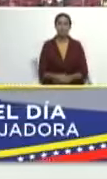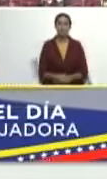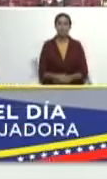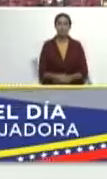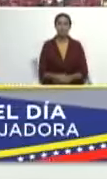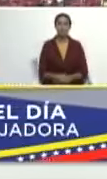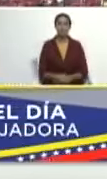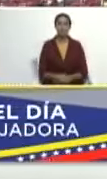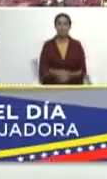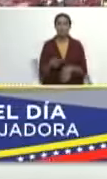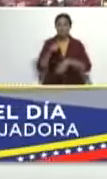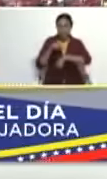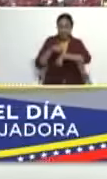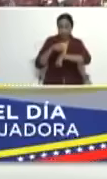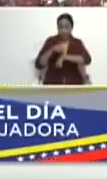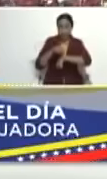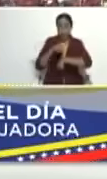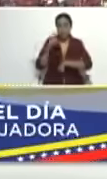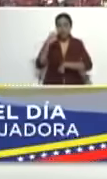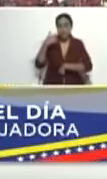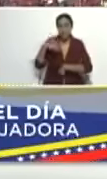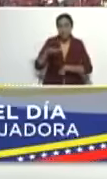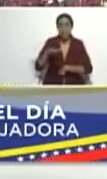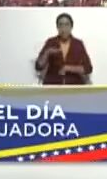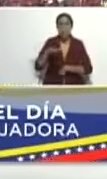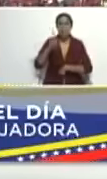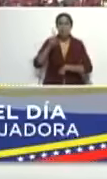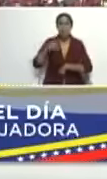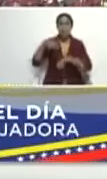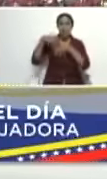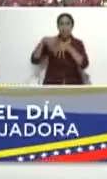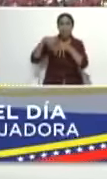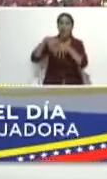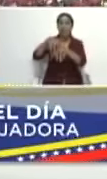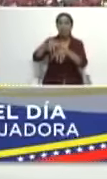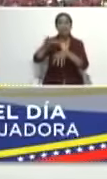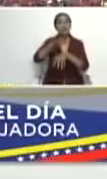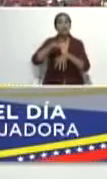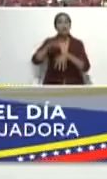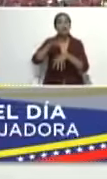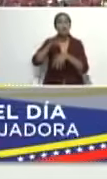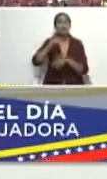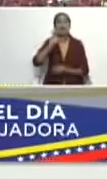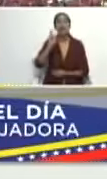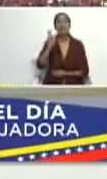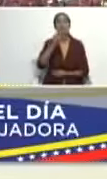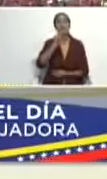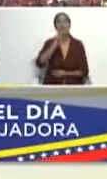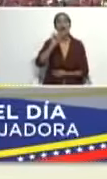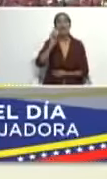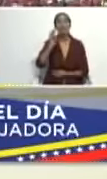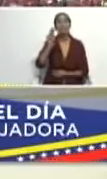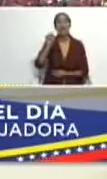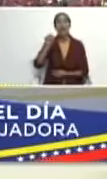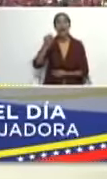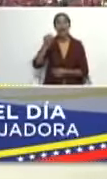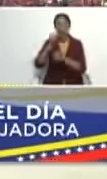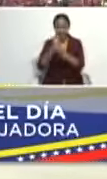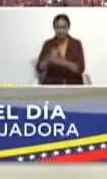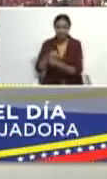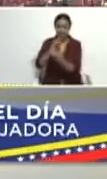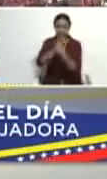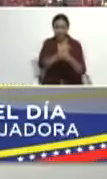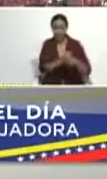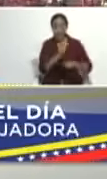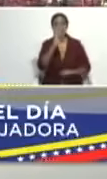creo que tenemos la marcha de Ciudad Guayana. Se desbordó el Caroní, se